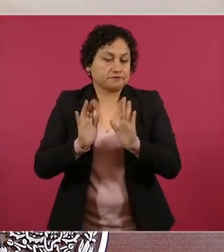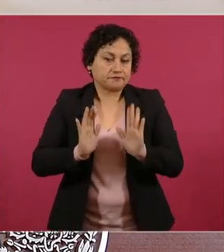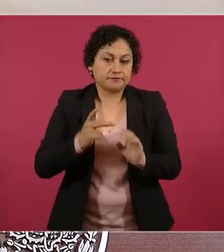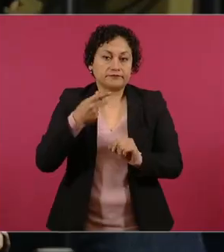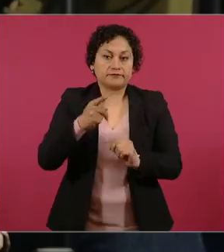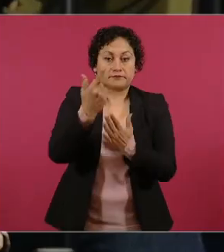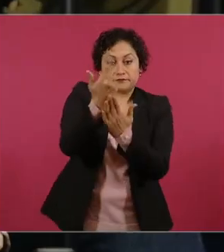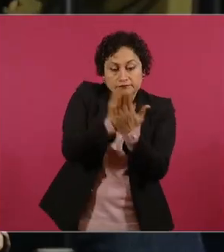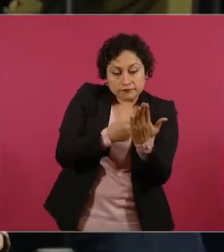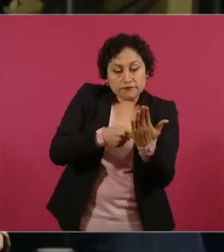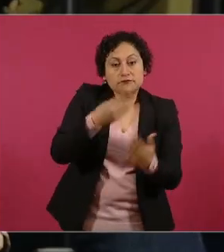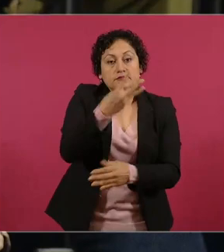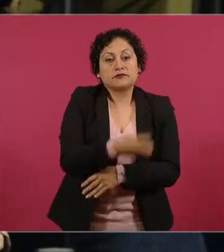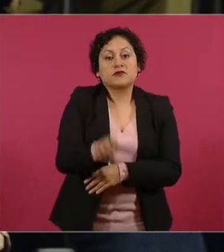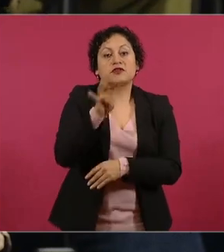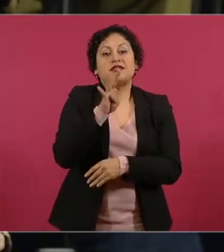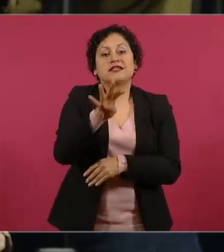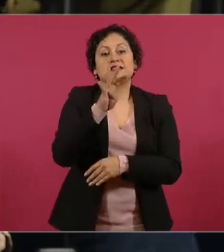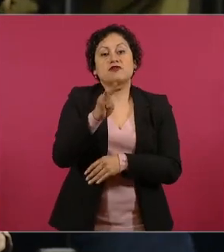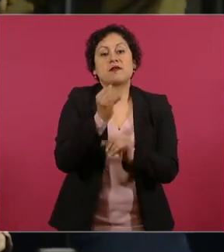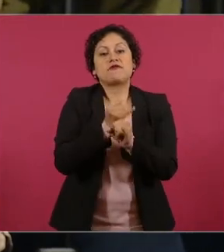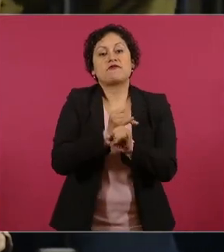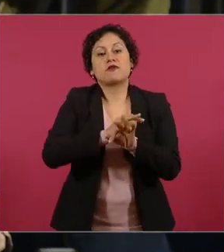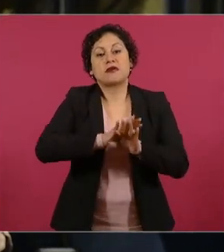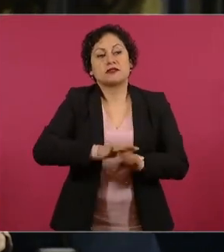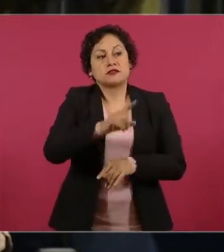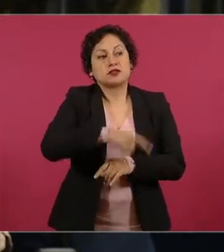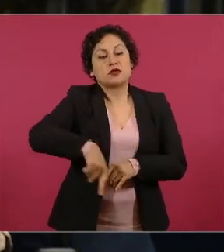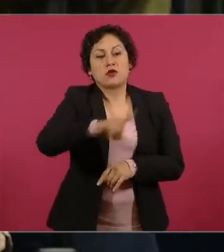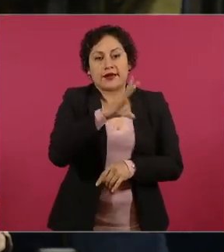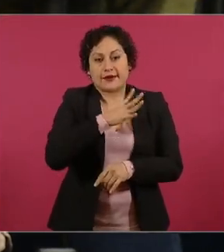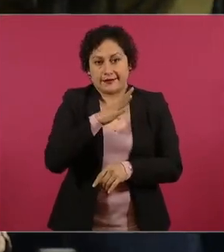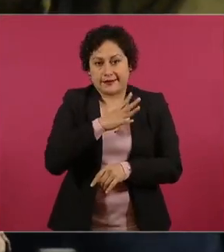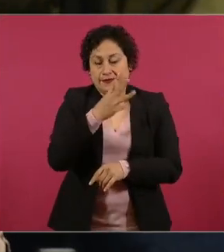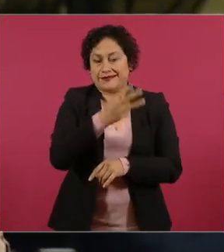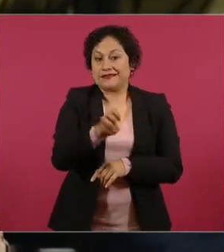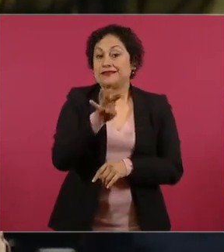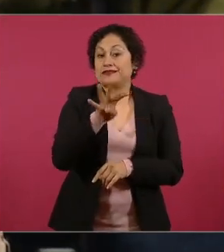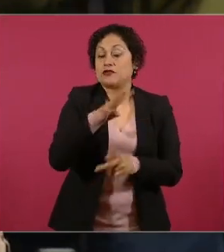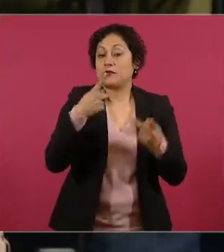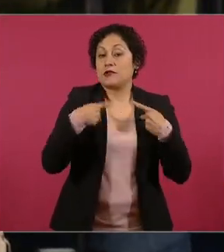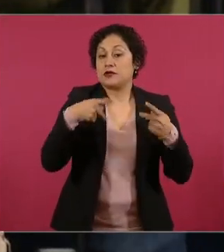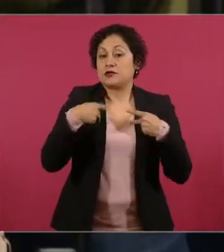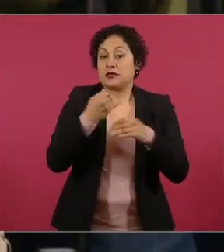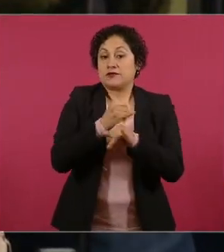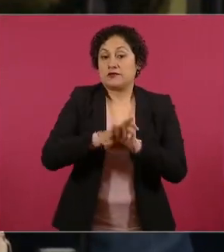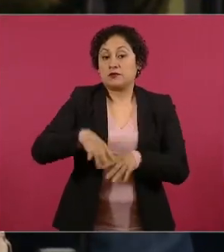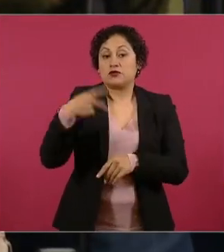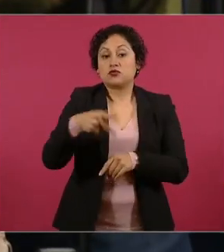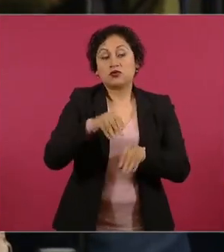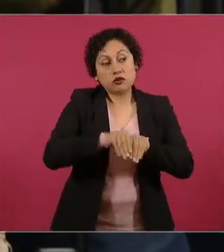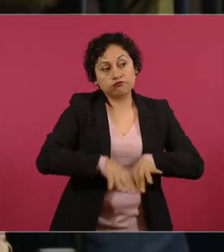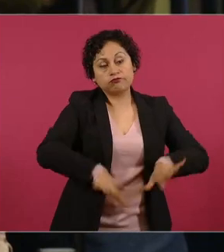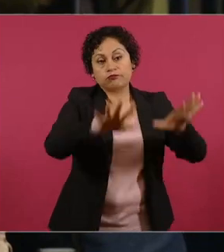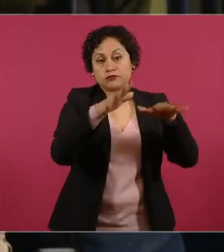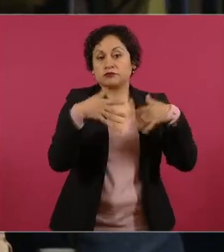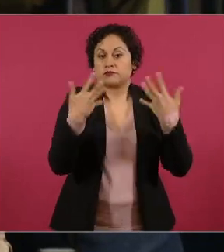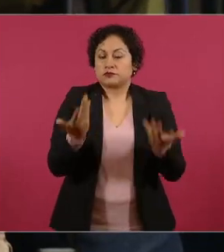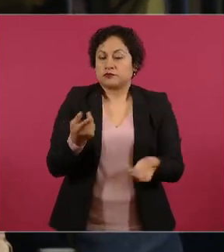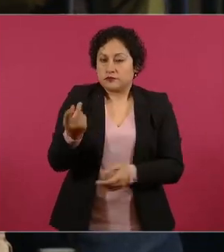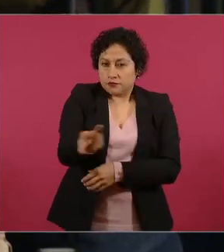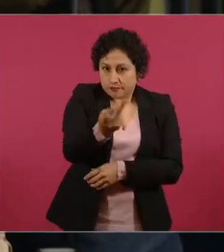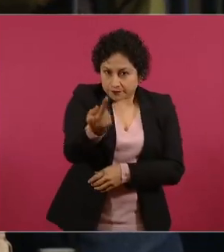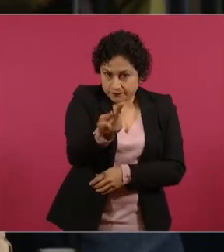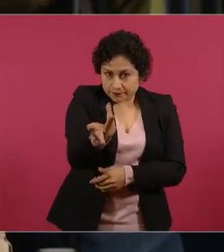personas a las que se les ventilan sus datos personales. Preguntarle si será posible que a través de la policía cibernética o